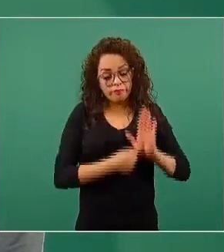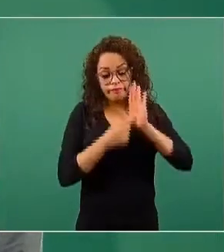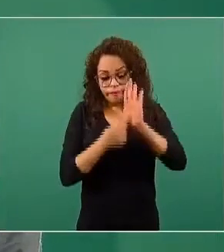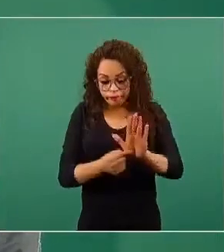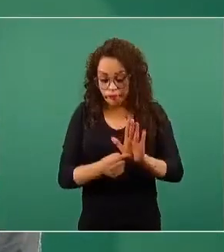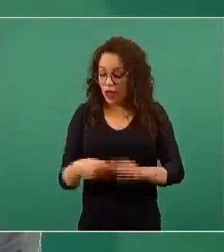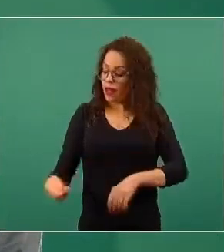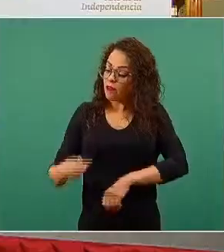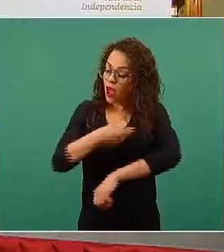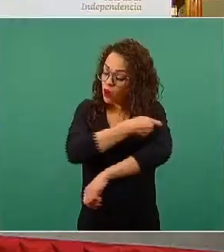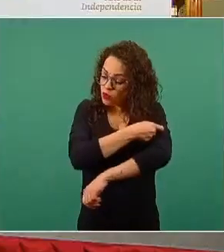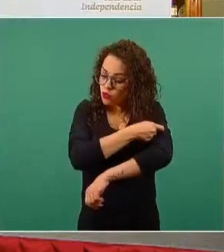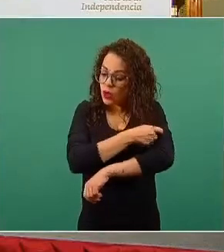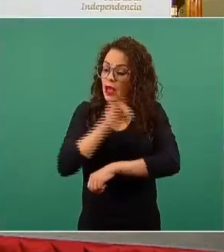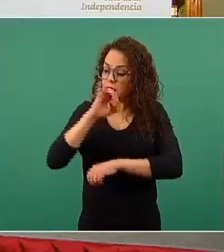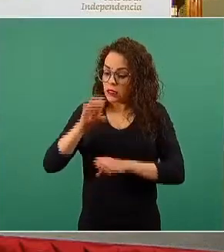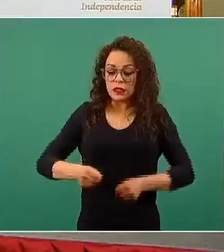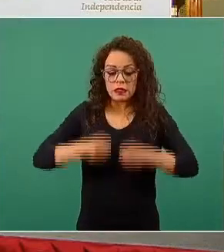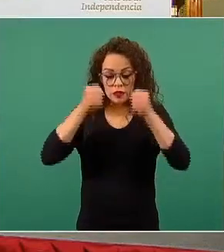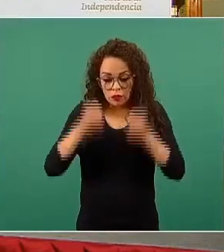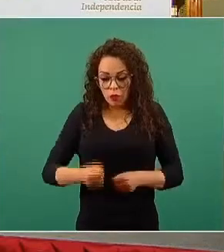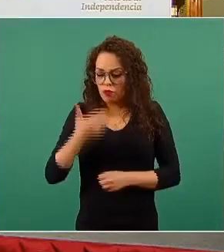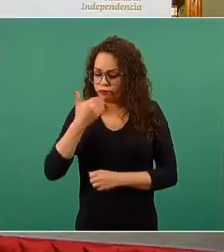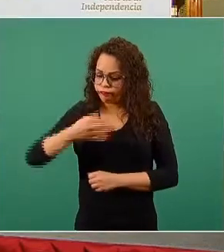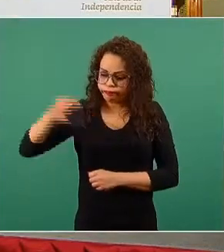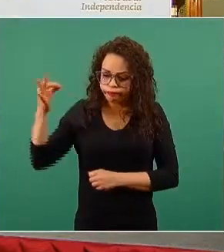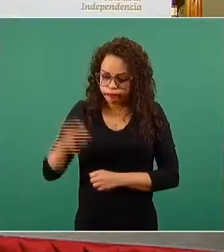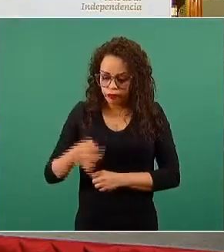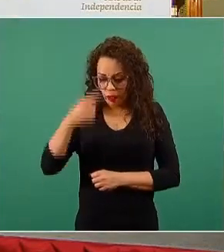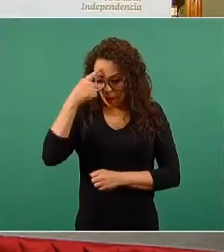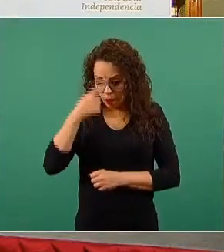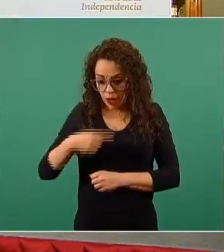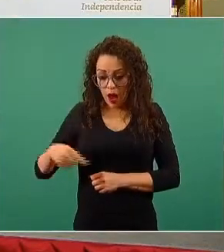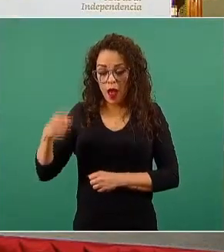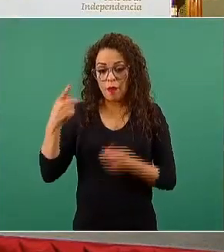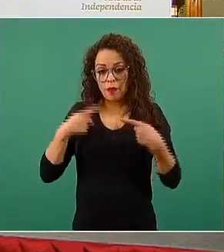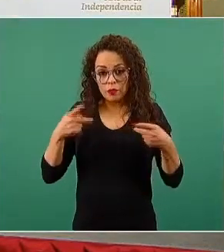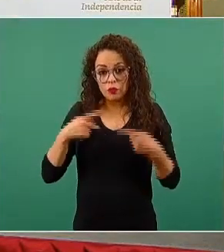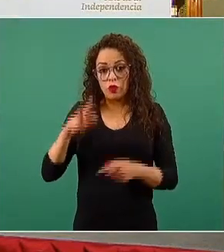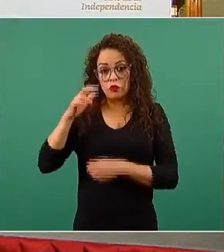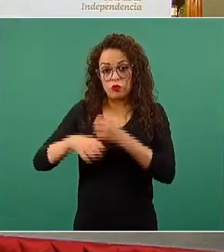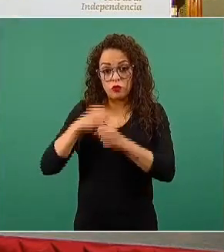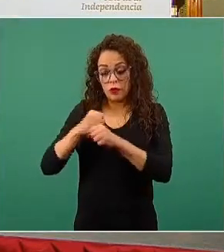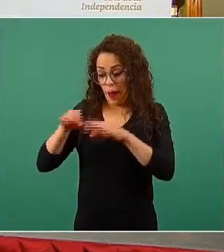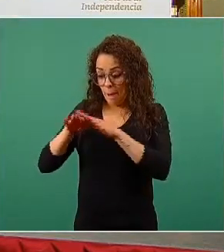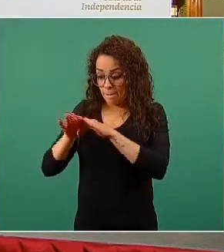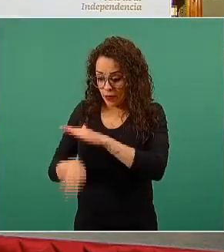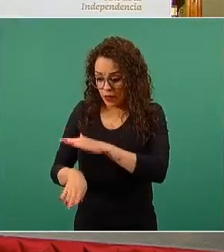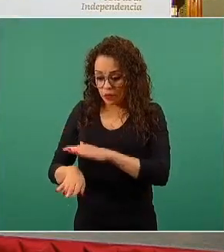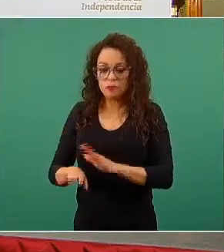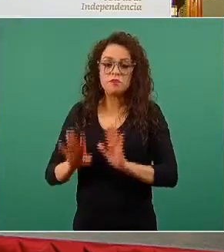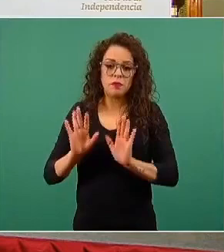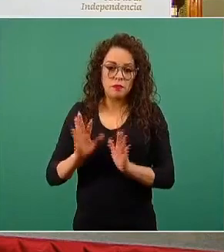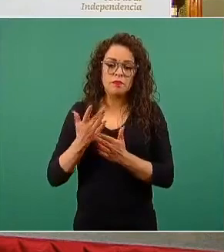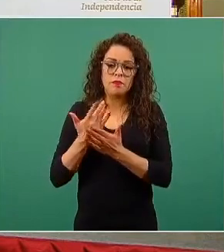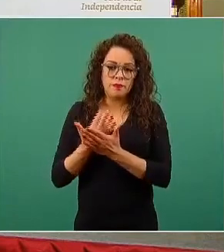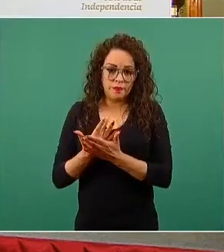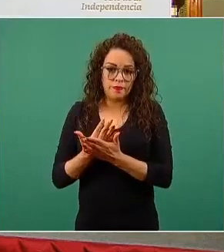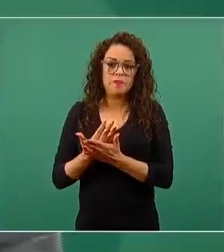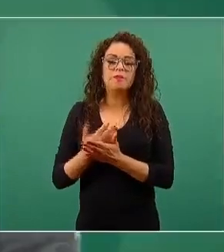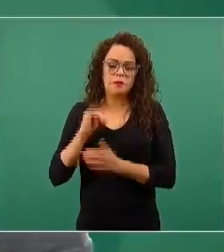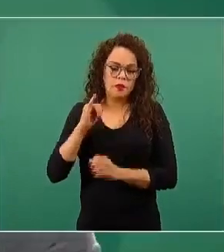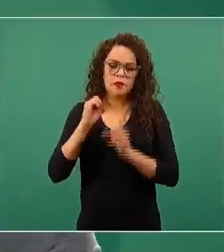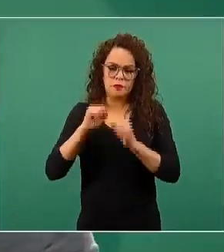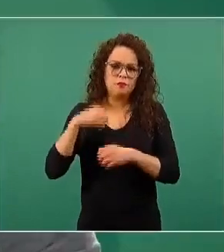o las vacunas son seguras y eficaces en población menor de 18 años, esperamos, y seguramente